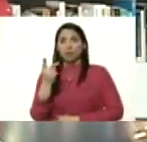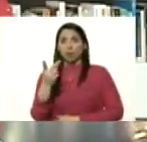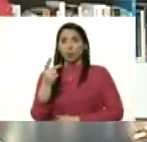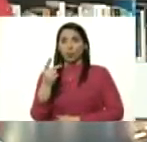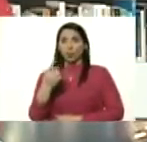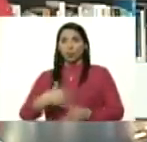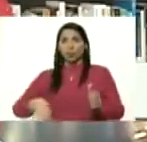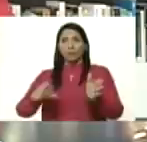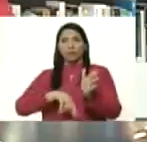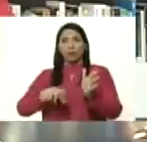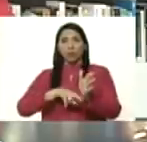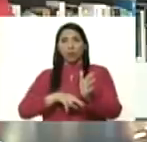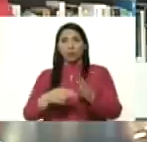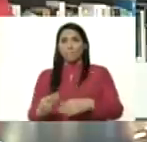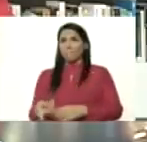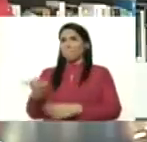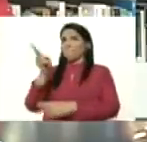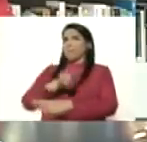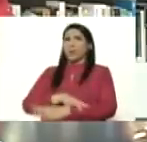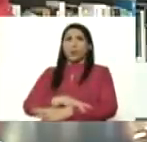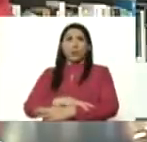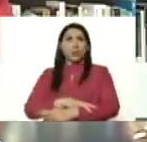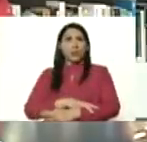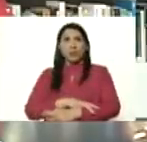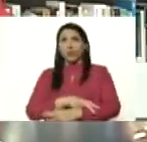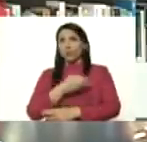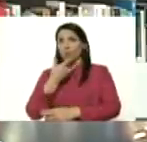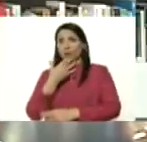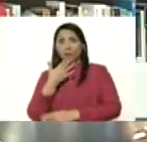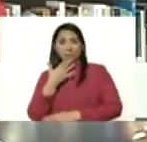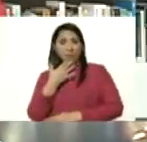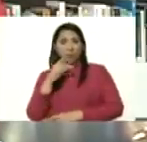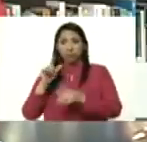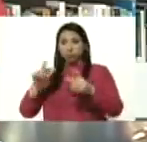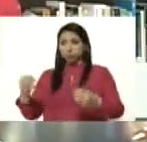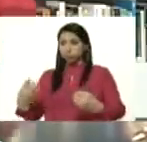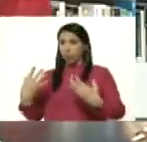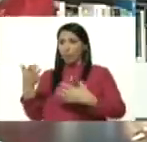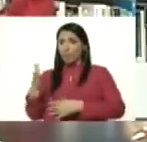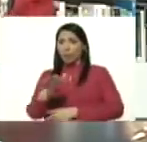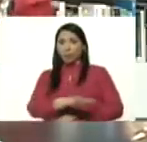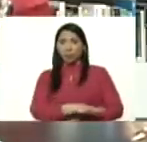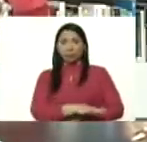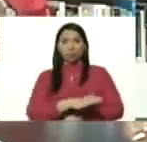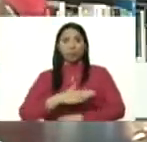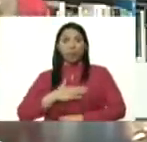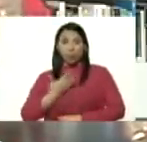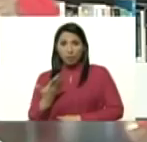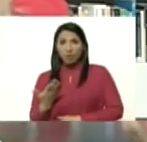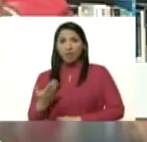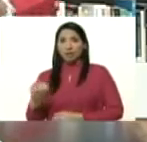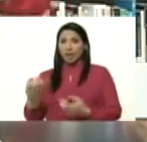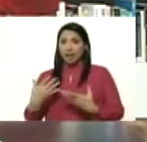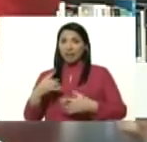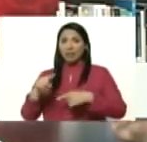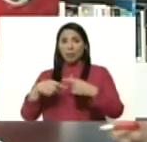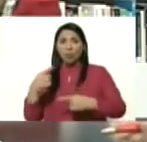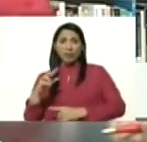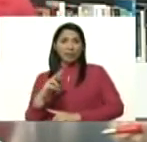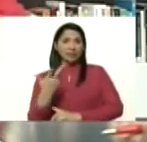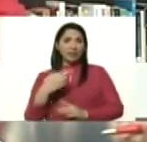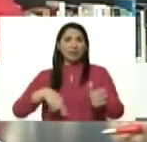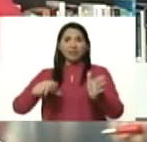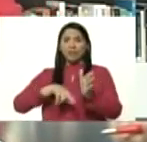rebrote doblemente peor en casos y en muertos, que podría traer después un tercer